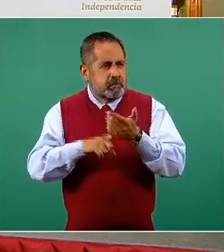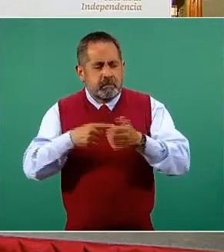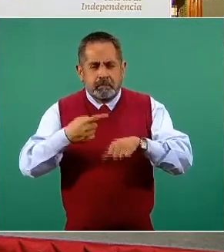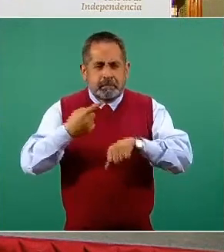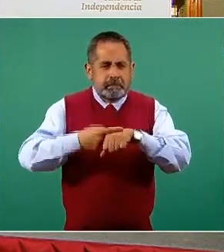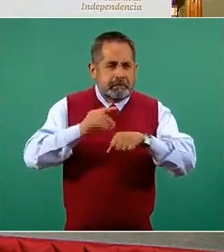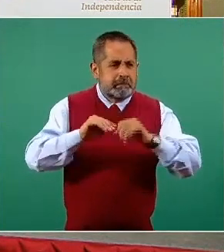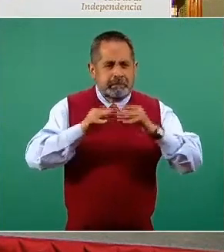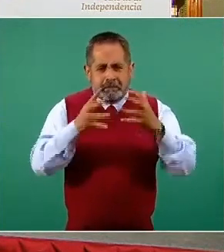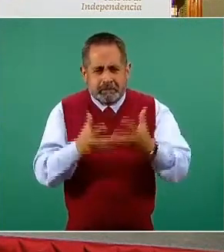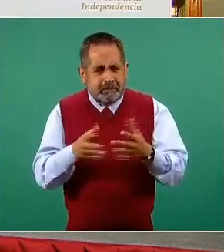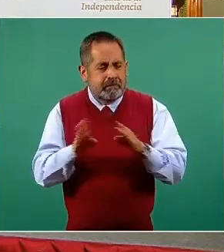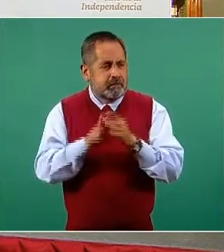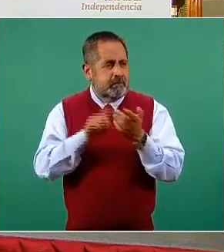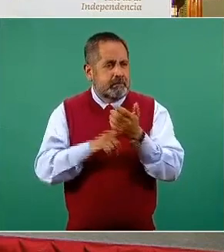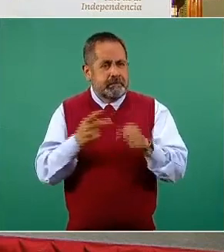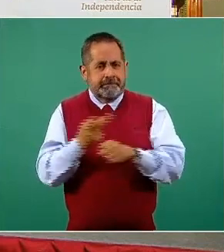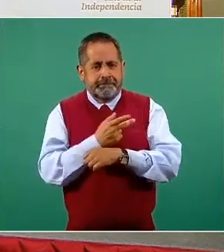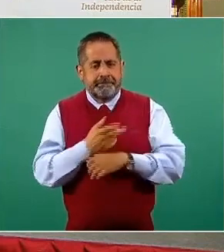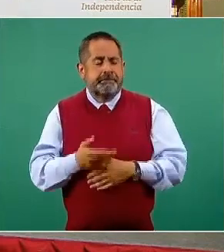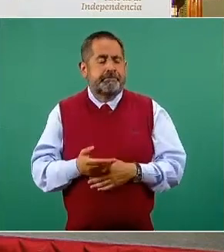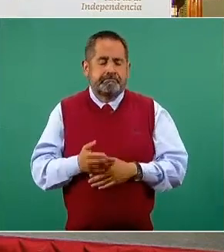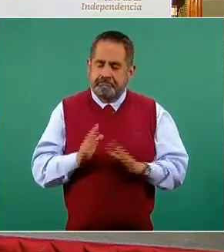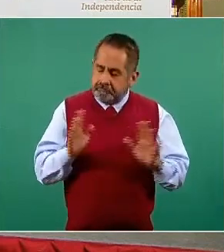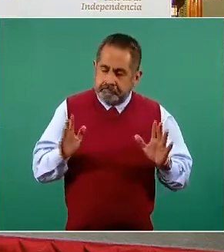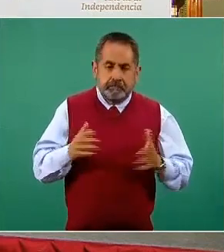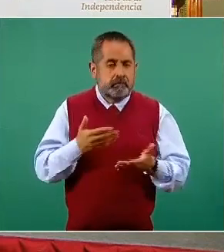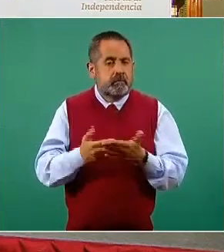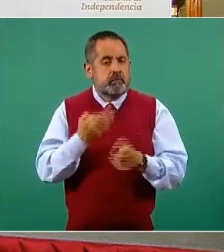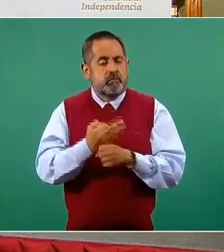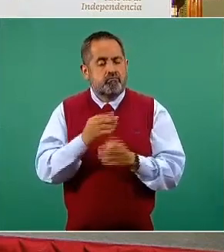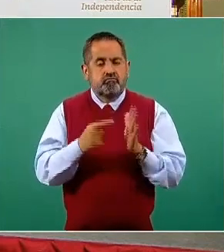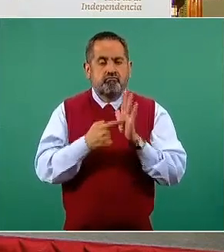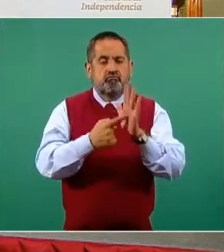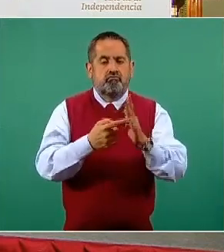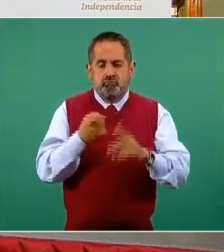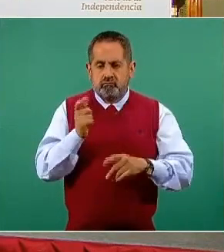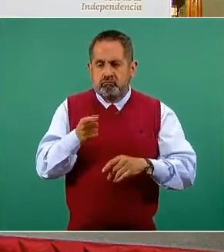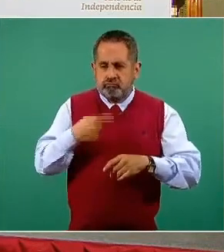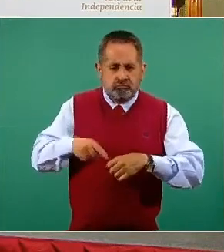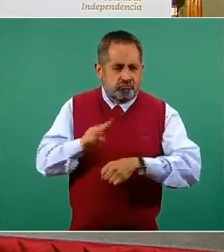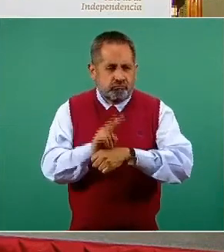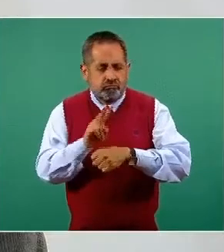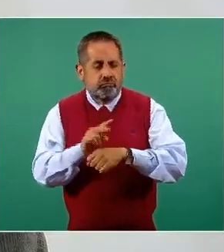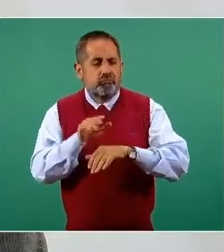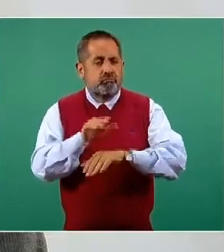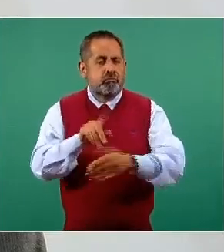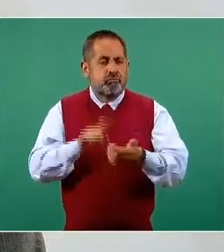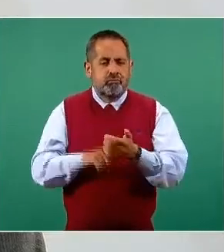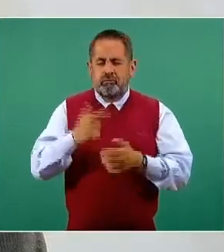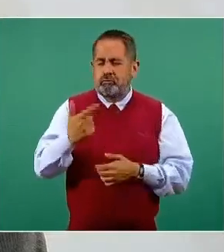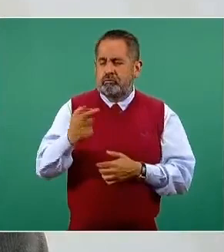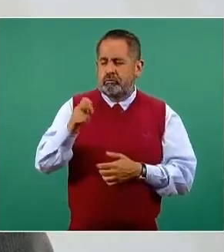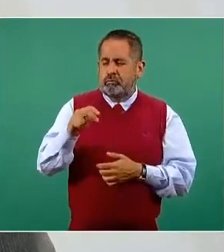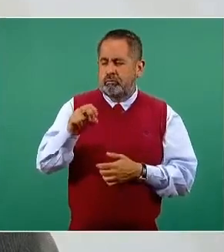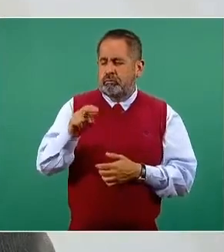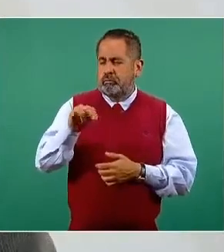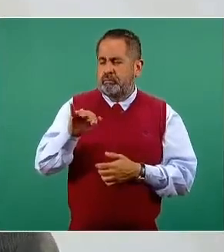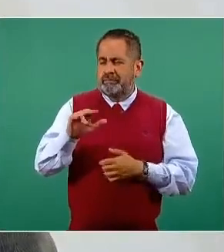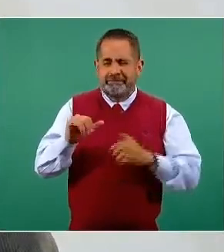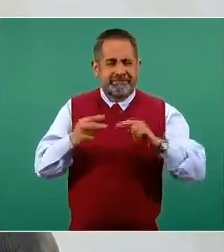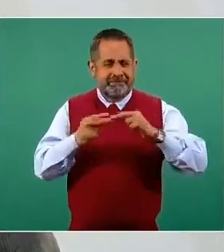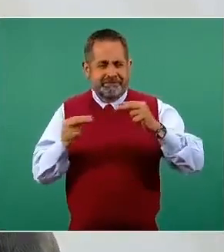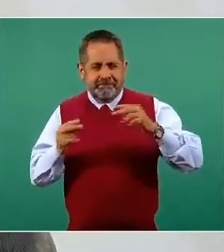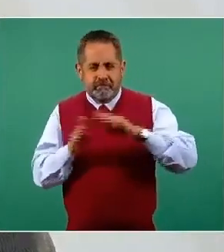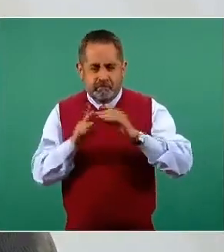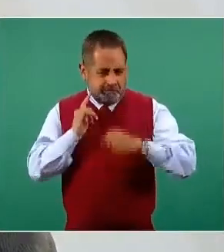epidemiológica, sanitaria y actualmente nos da mucho gusto señalarlo, la vigilancia genómica, pues también hemos tenido un proceso